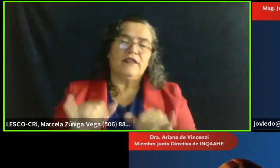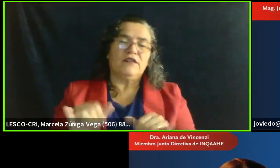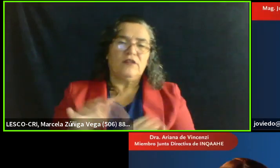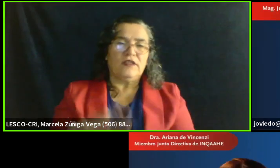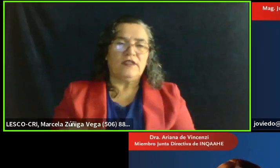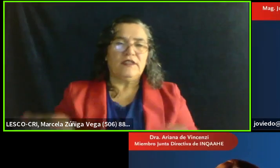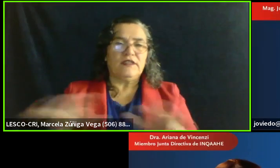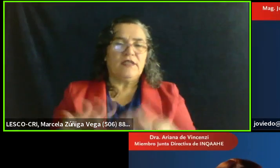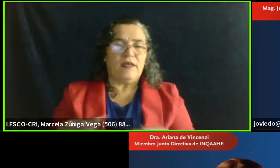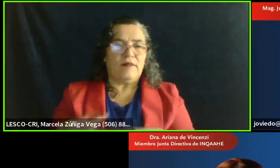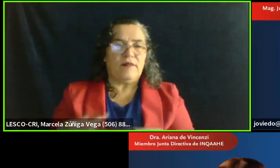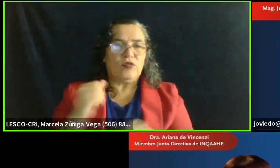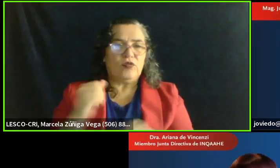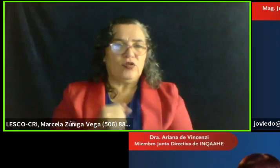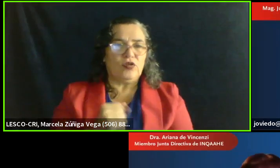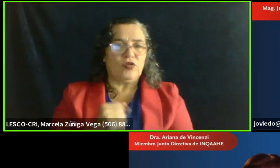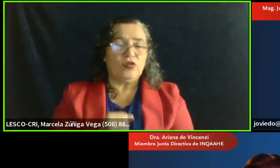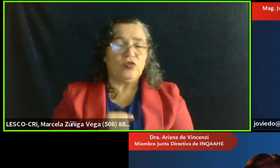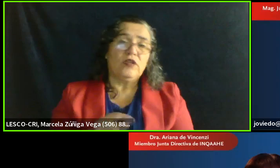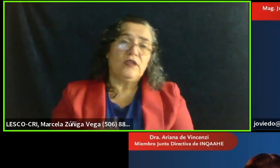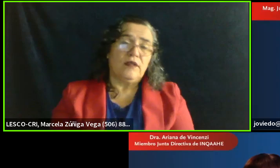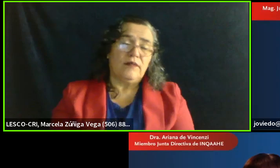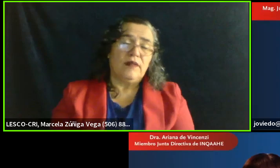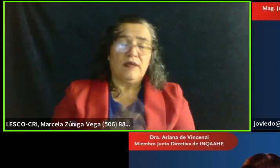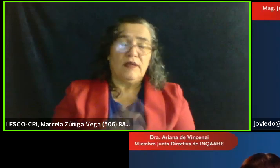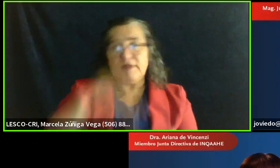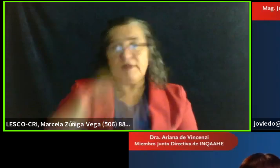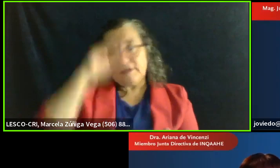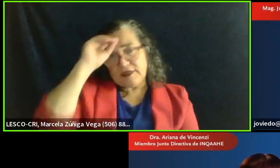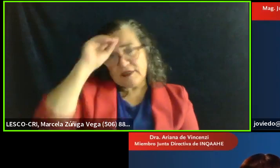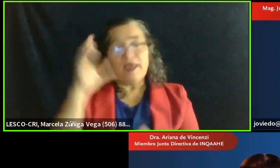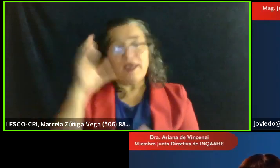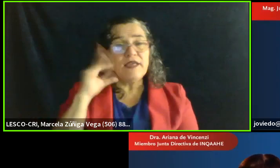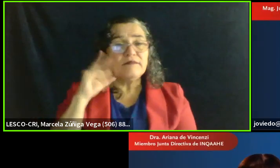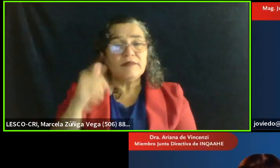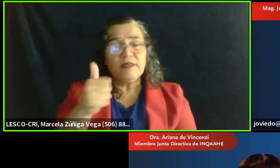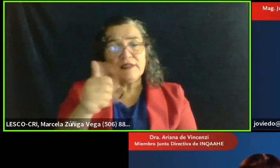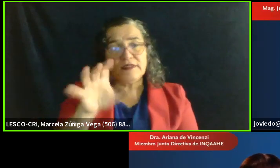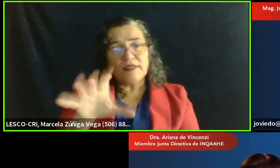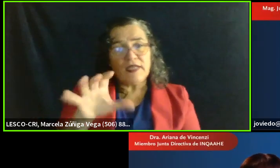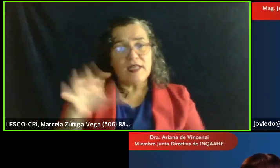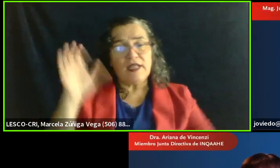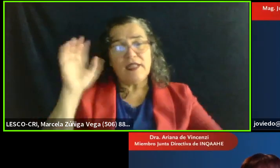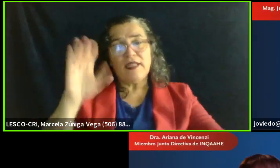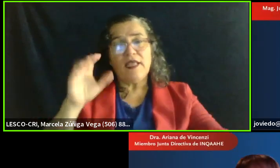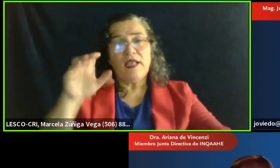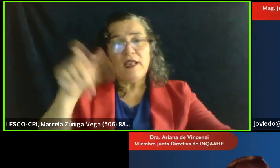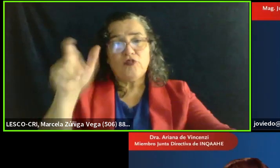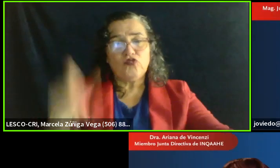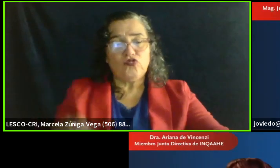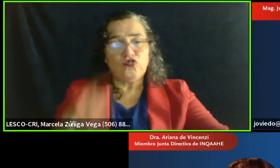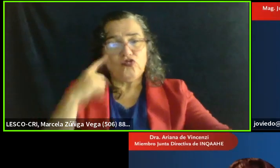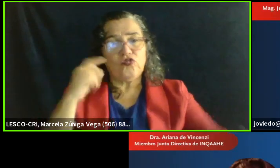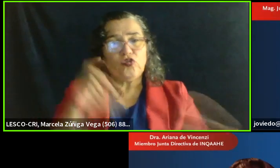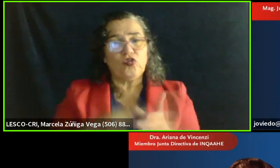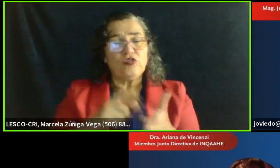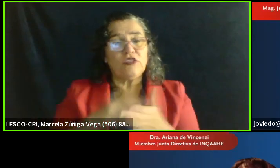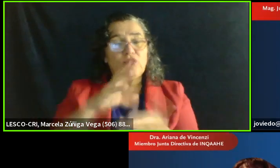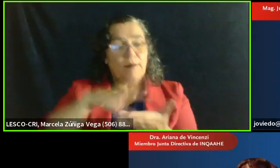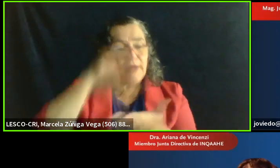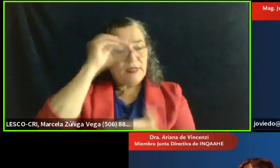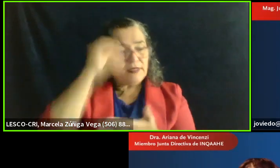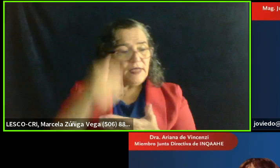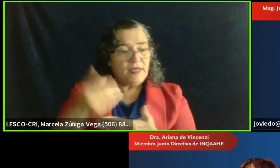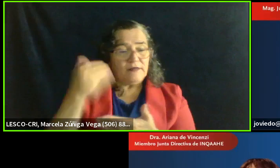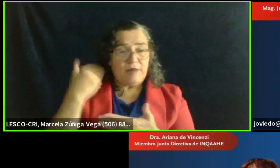e incluso a través del aprendizaje experiencial propio del sujeto, reconociendo sus aprendizajes previos. También deja atrás